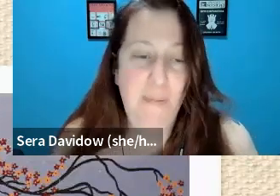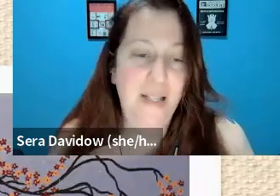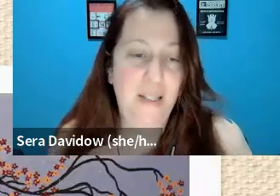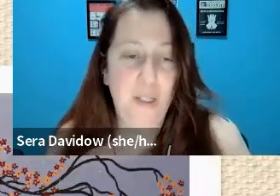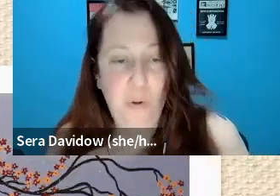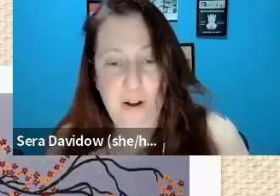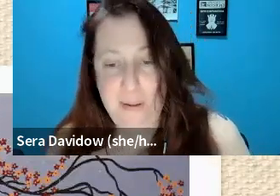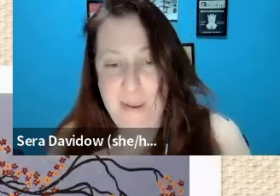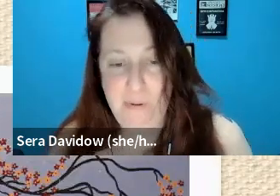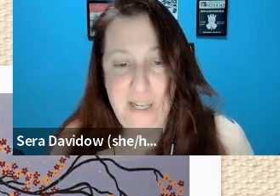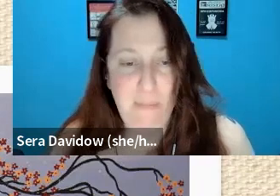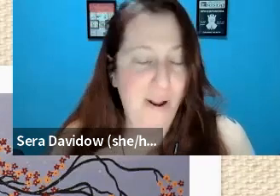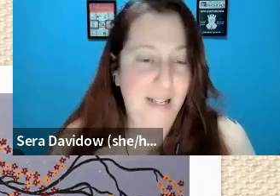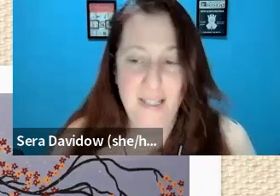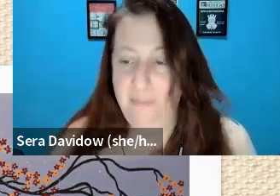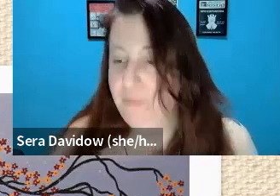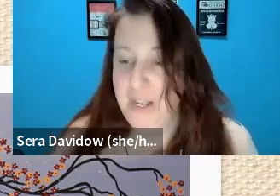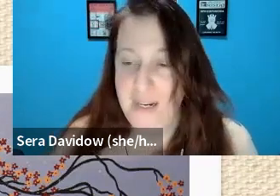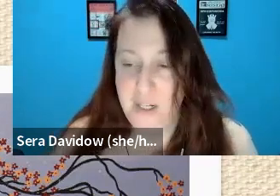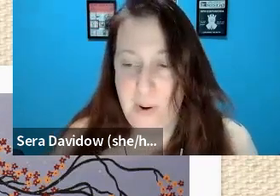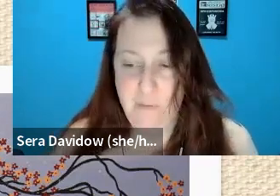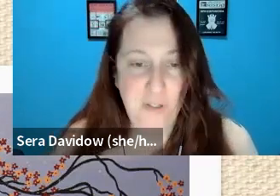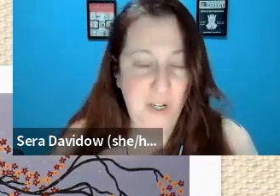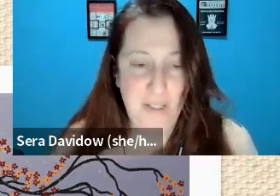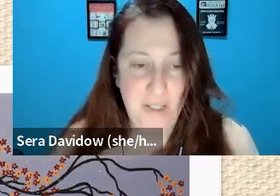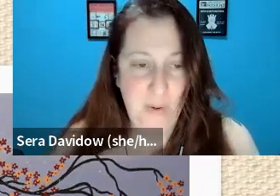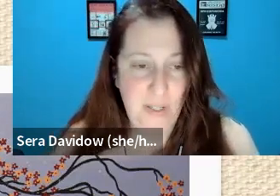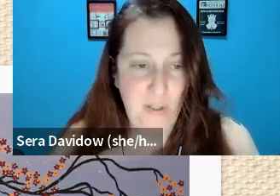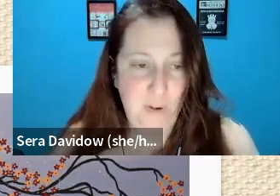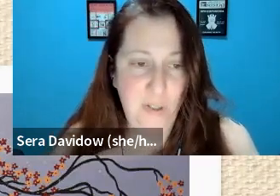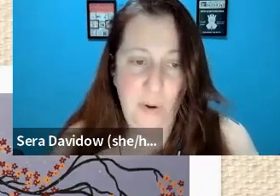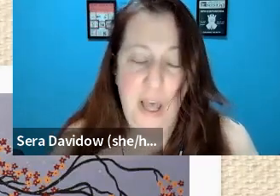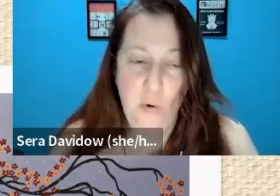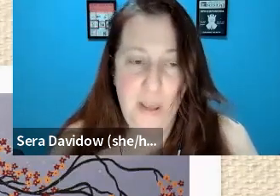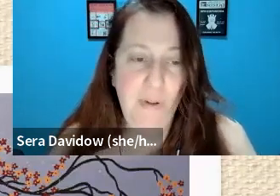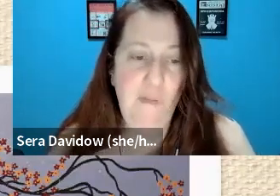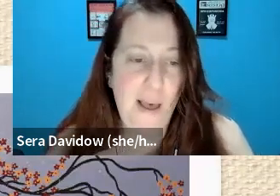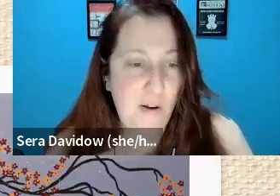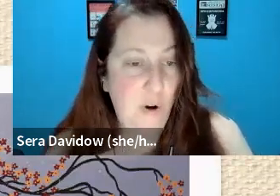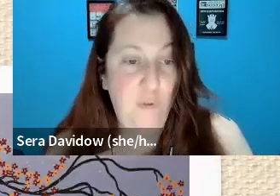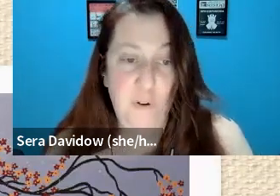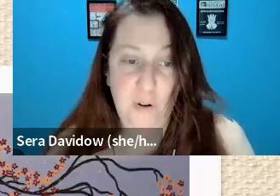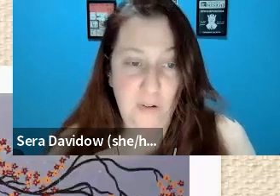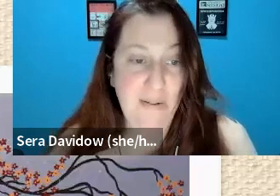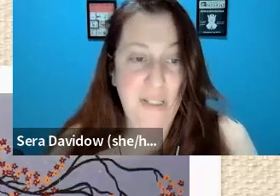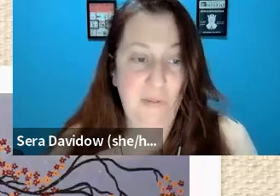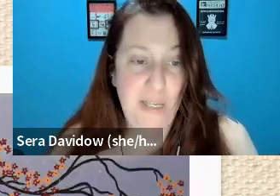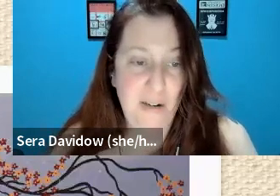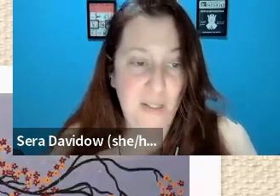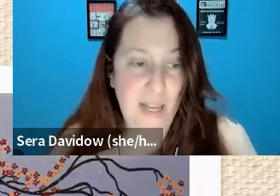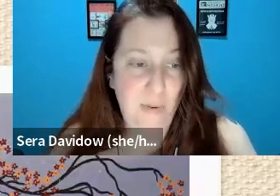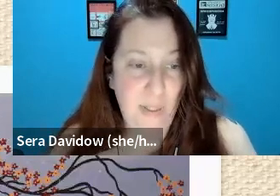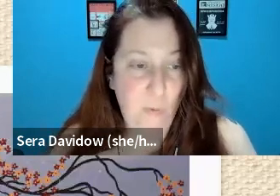momento tal vez no se pueden abrir, pero mientras están allí, entonces les da tiempo para tomarse